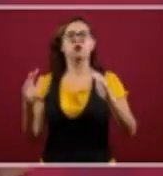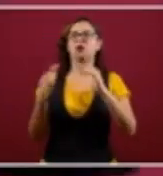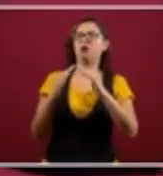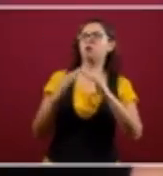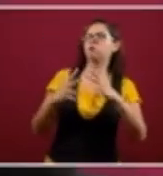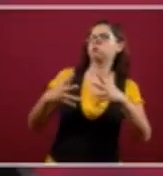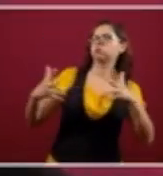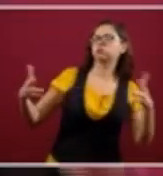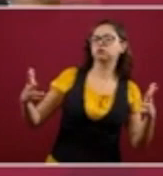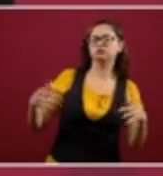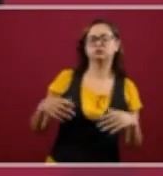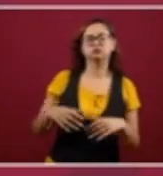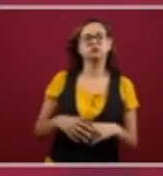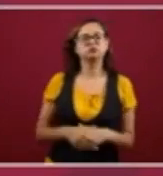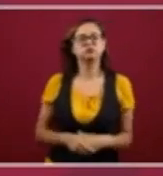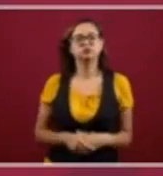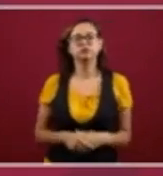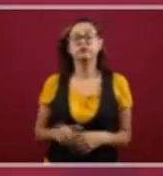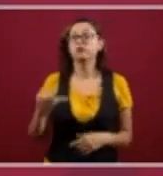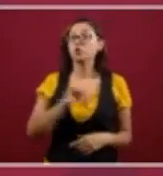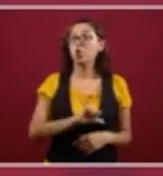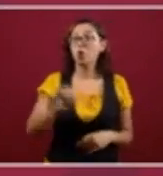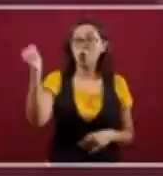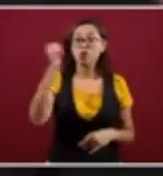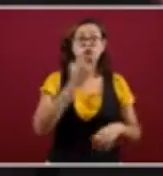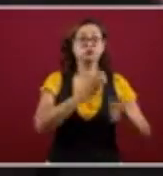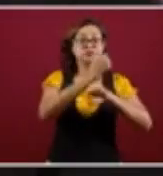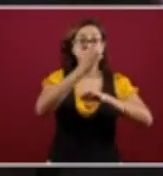Y si venían de los estados,